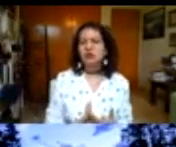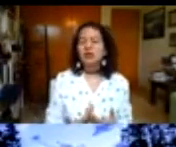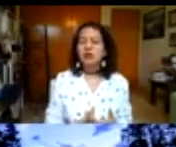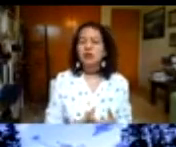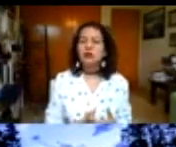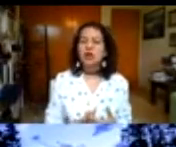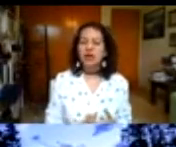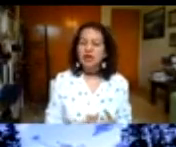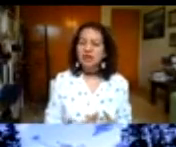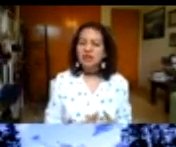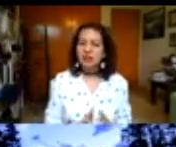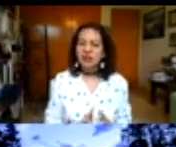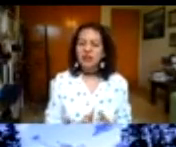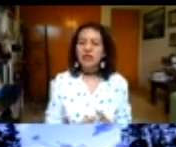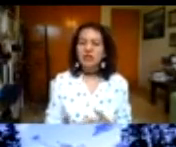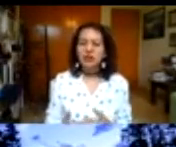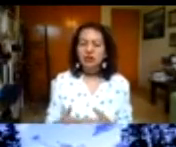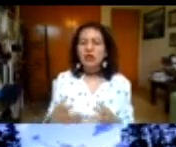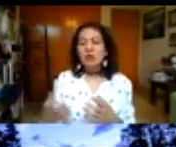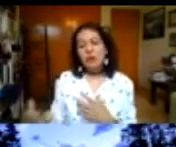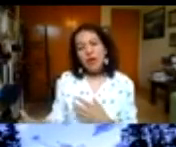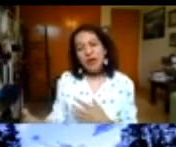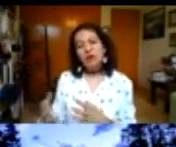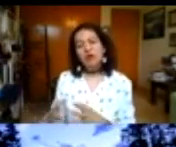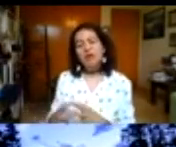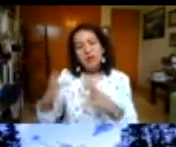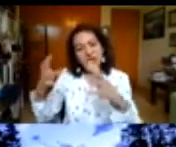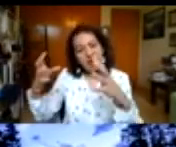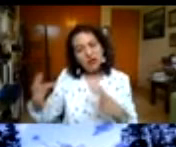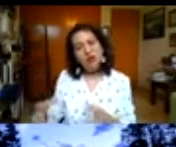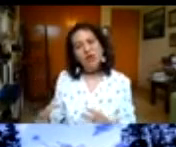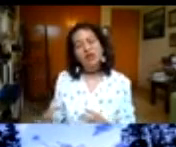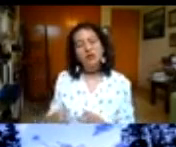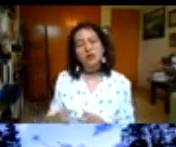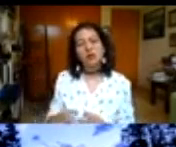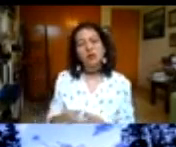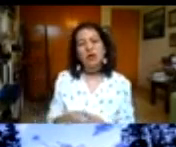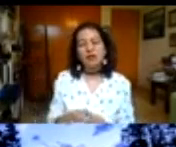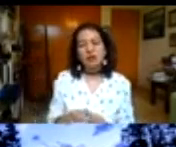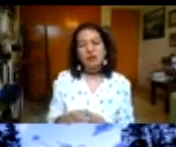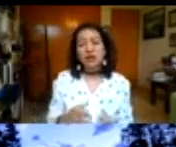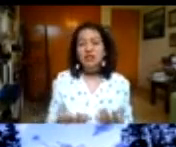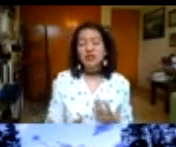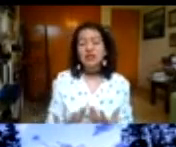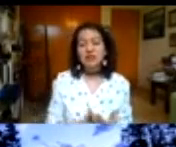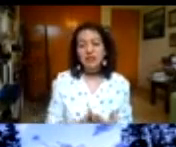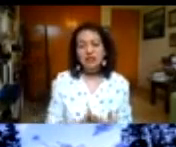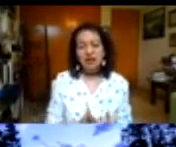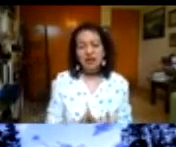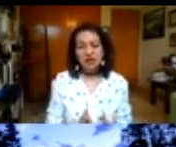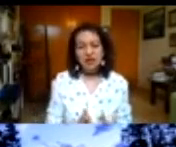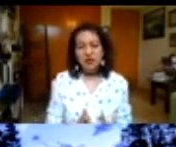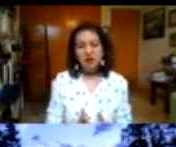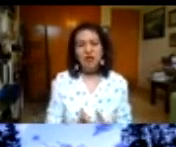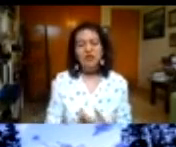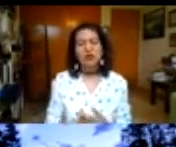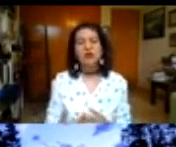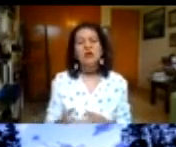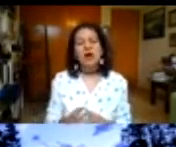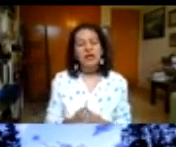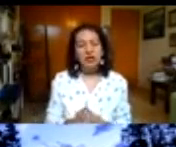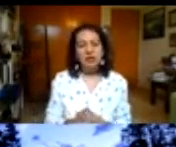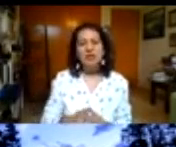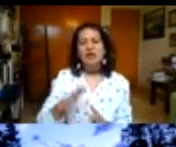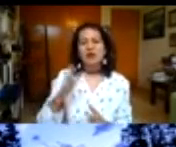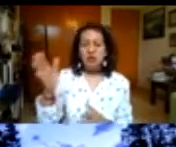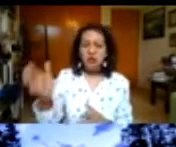supuesto, que son los canales de representación, pero también está toda la estructura dentro de las distintas áreas del Congreso,